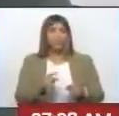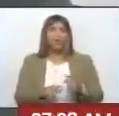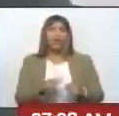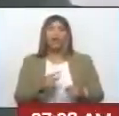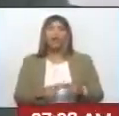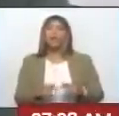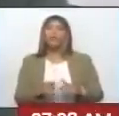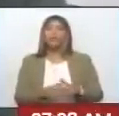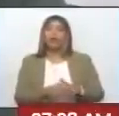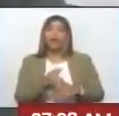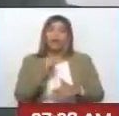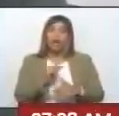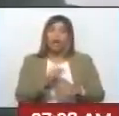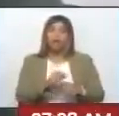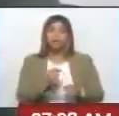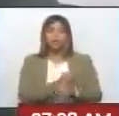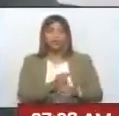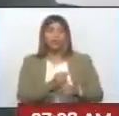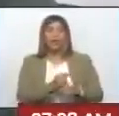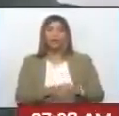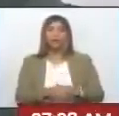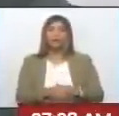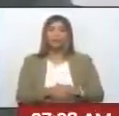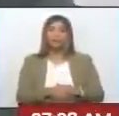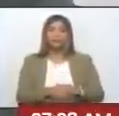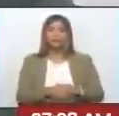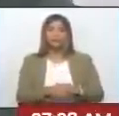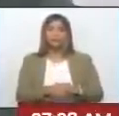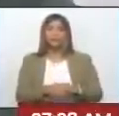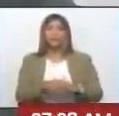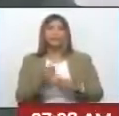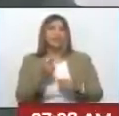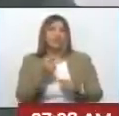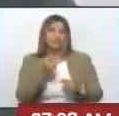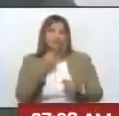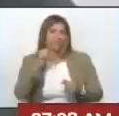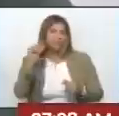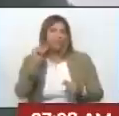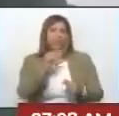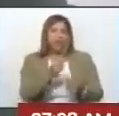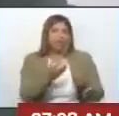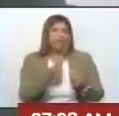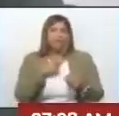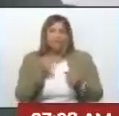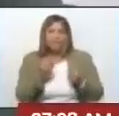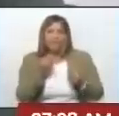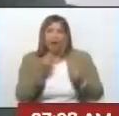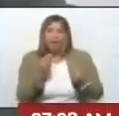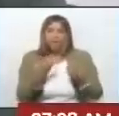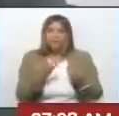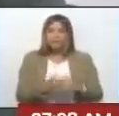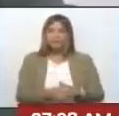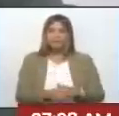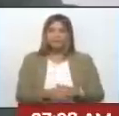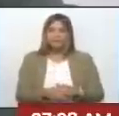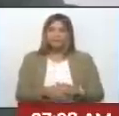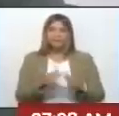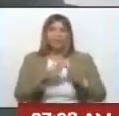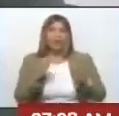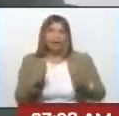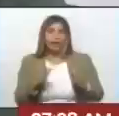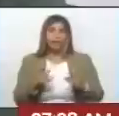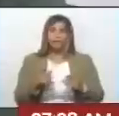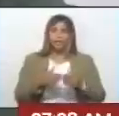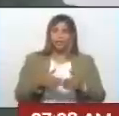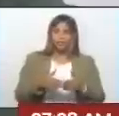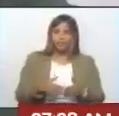que esa labor o ese trabajo que hace no le da la facultad, no le da el poder para tener casa, para tener yate,